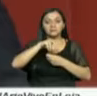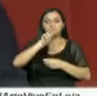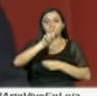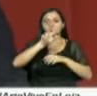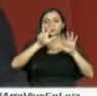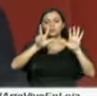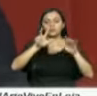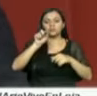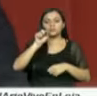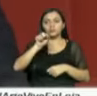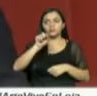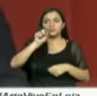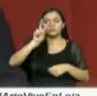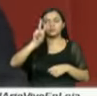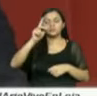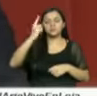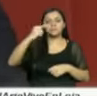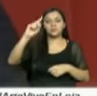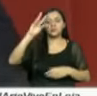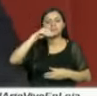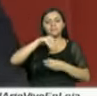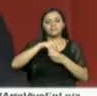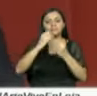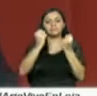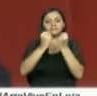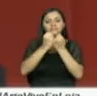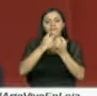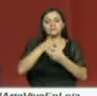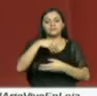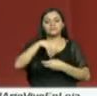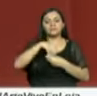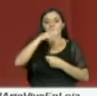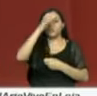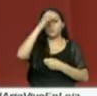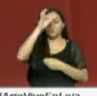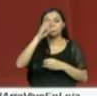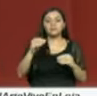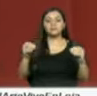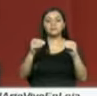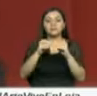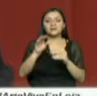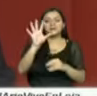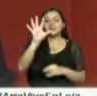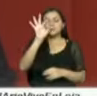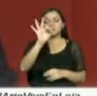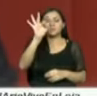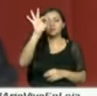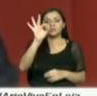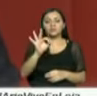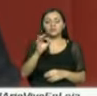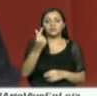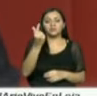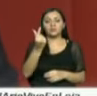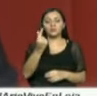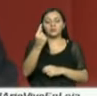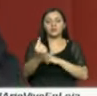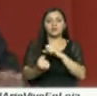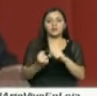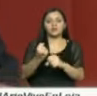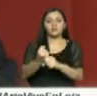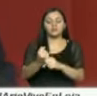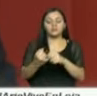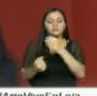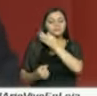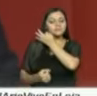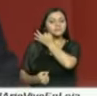28.2 millones que ya están acumulados en Foncultura, más el 5% de utilidades anuales del BEDE. Esto ya